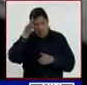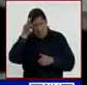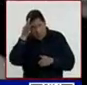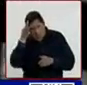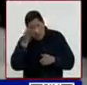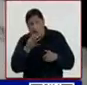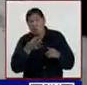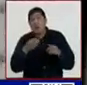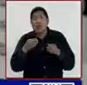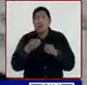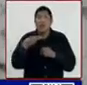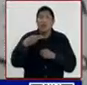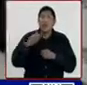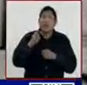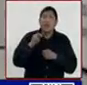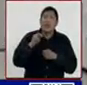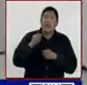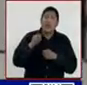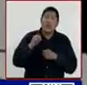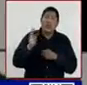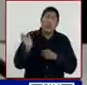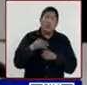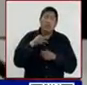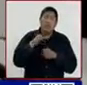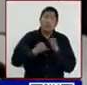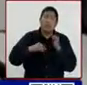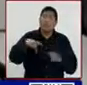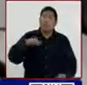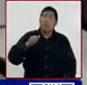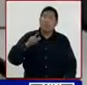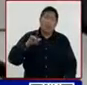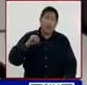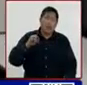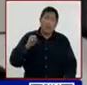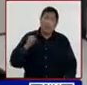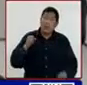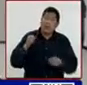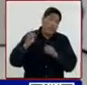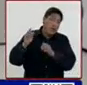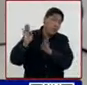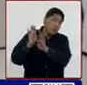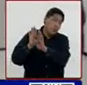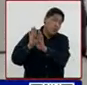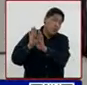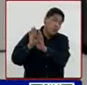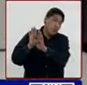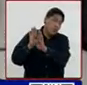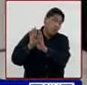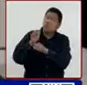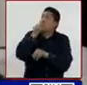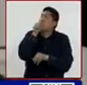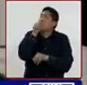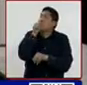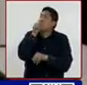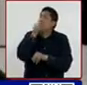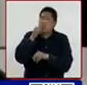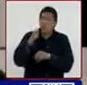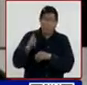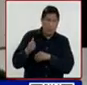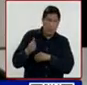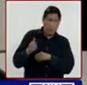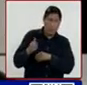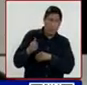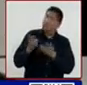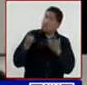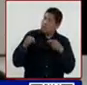el gerente regional de la ABC Chuquisaca. Hasta ahora no se tiene información, los medios no han podido ingresar, como usted lo sabe. Hace 2 semanas también en